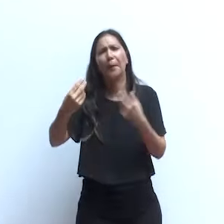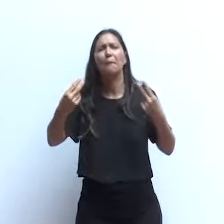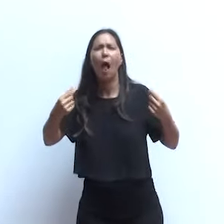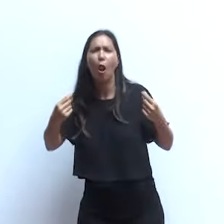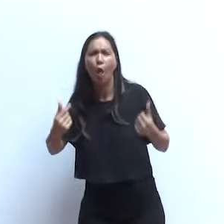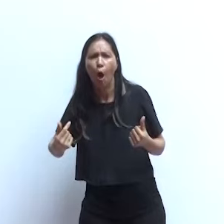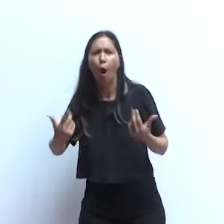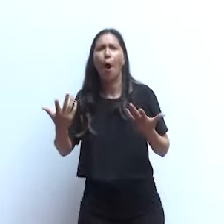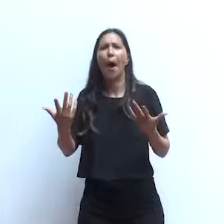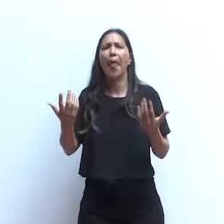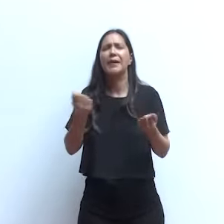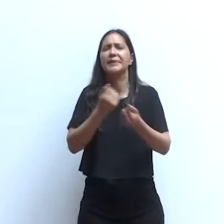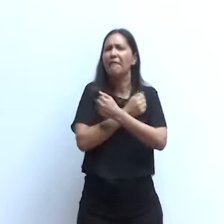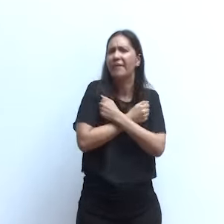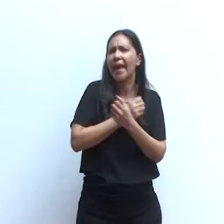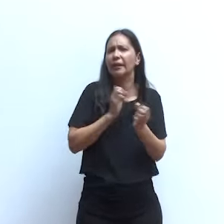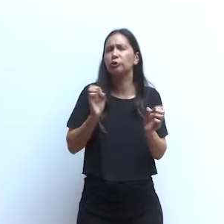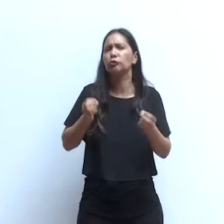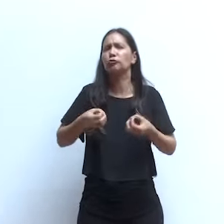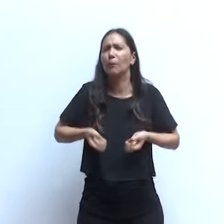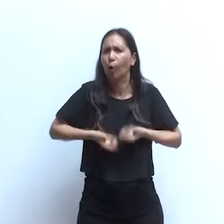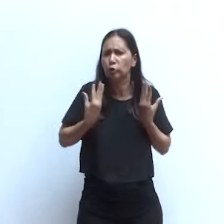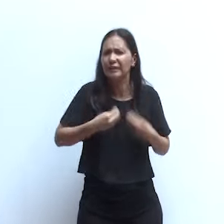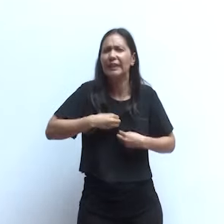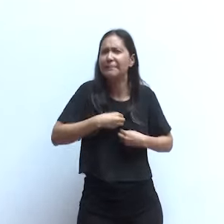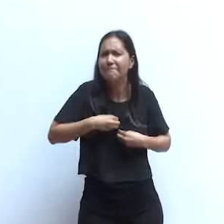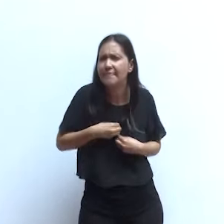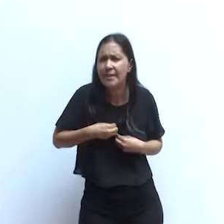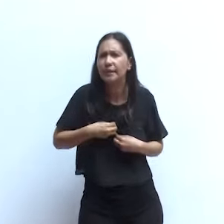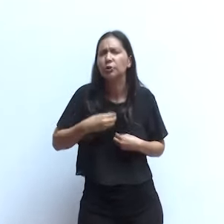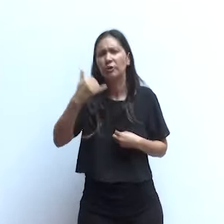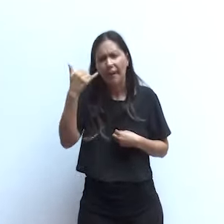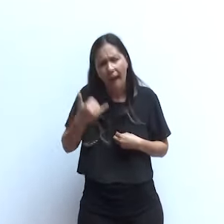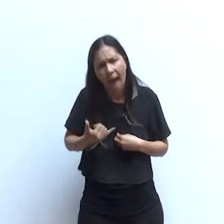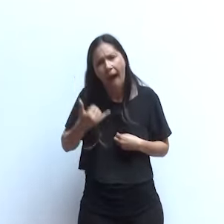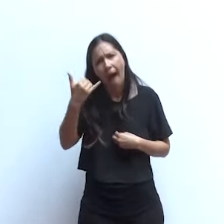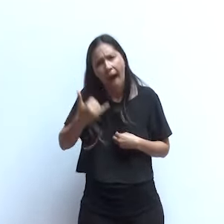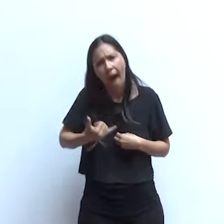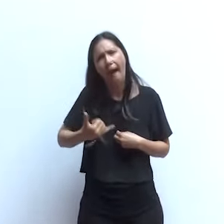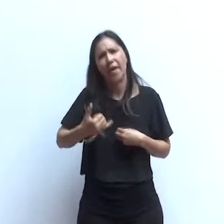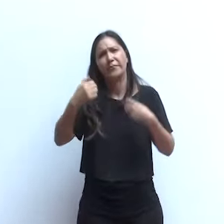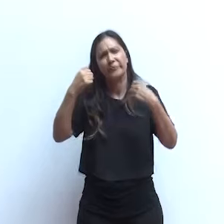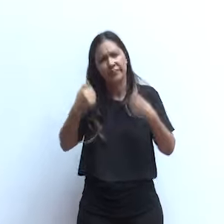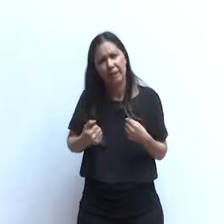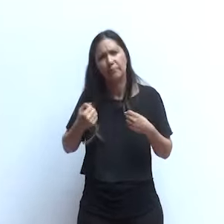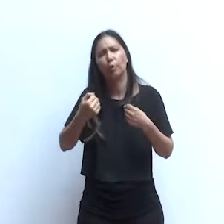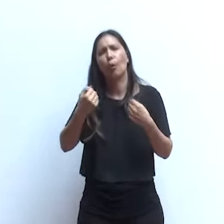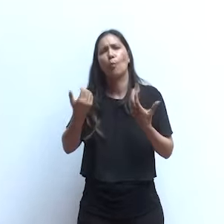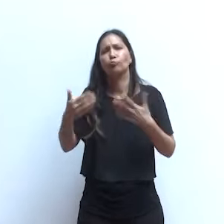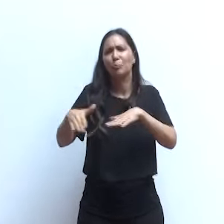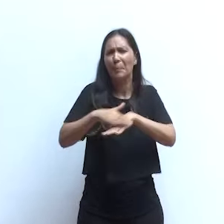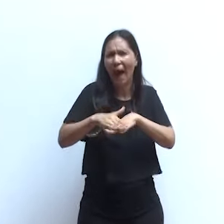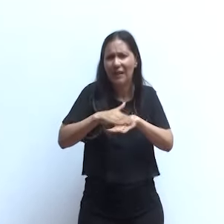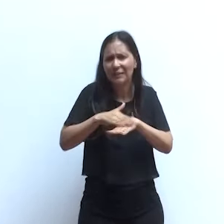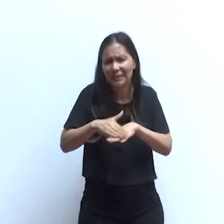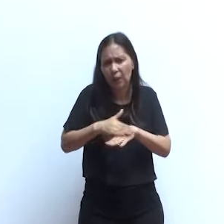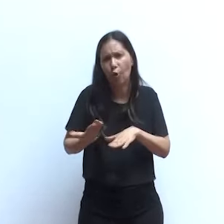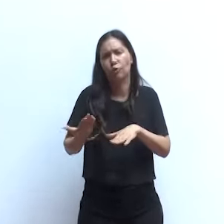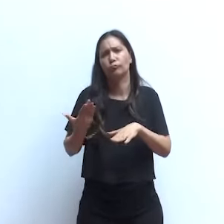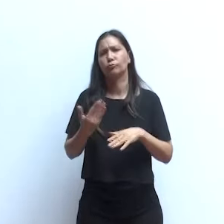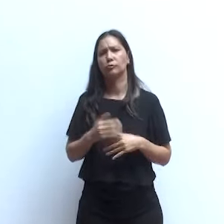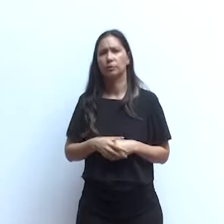esos afectos sentimientos que que se fueron sedimentando hasta volverse hábitos sociales de disposiciones de actuar no quiero decir